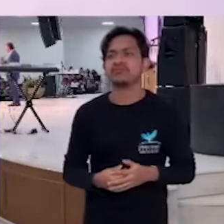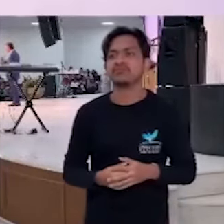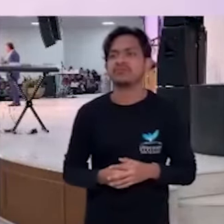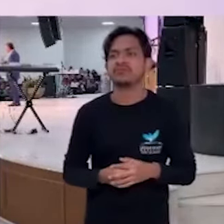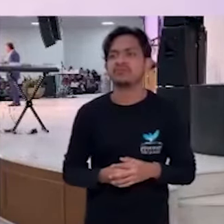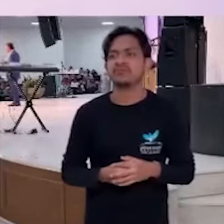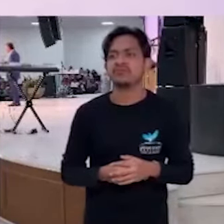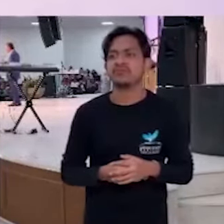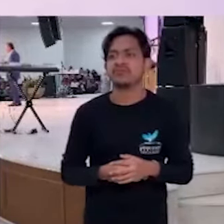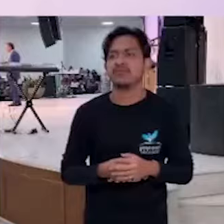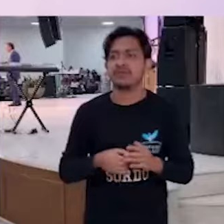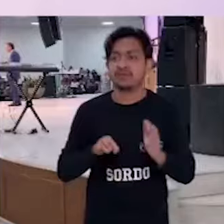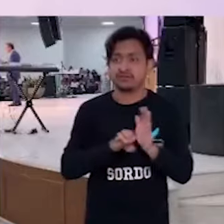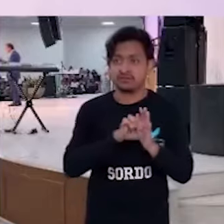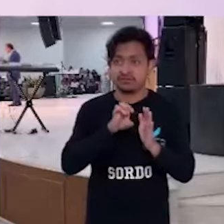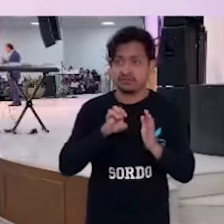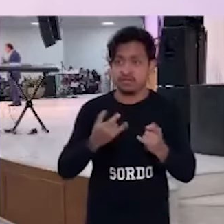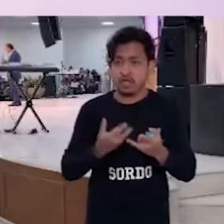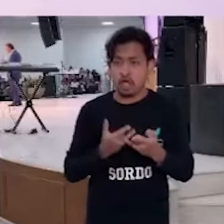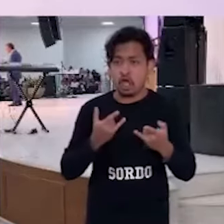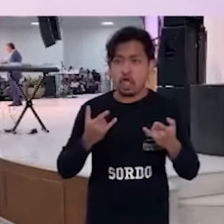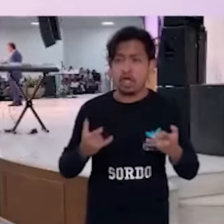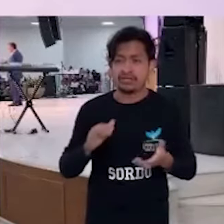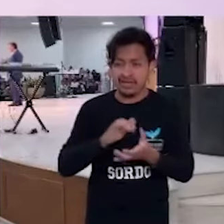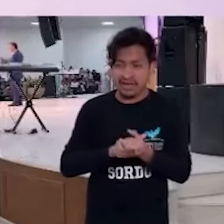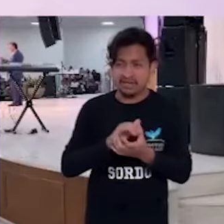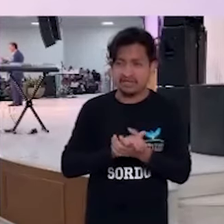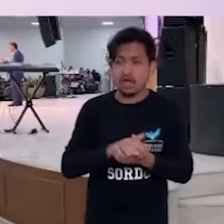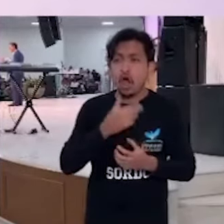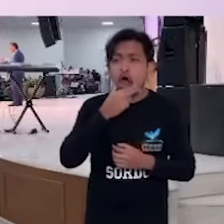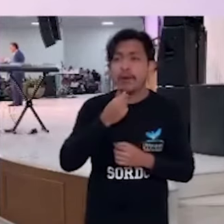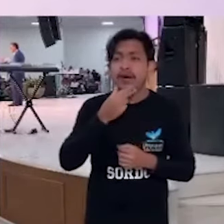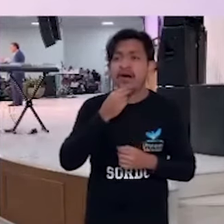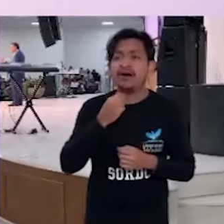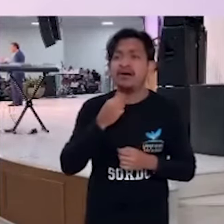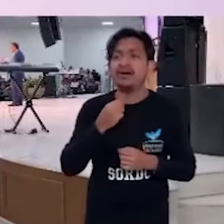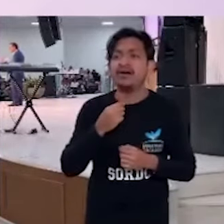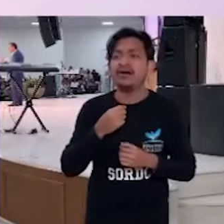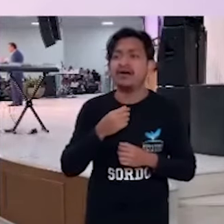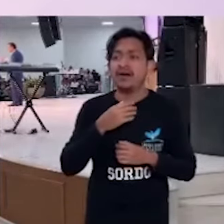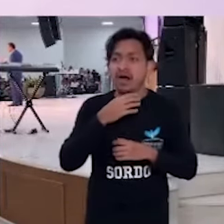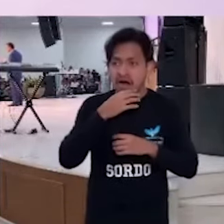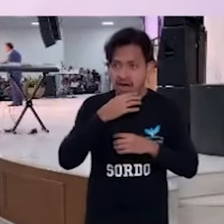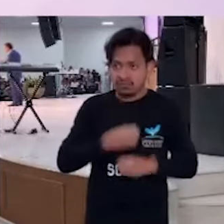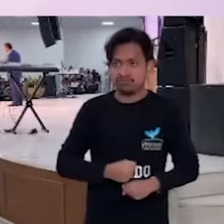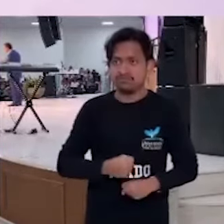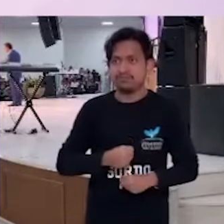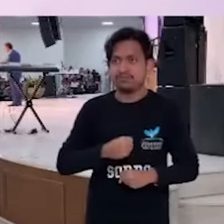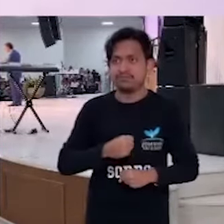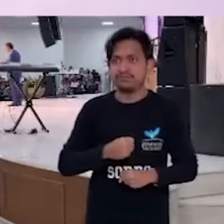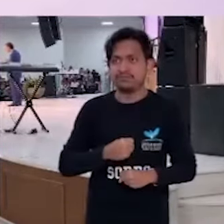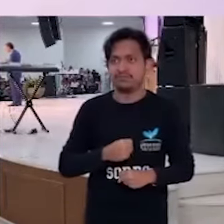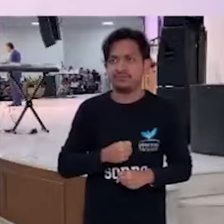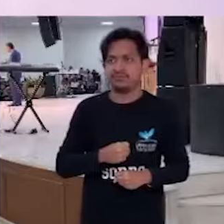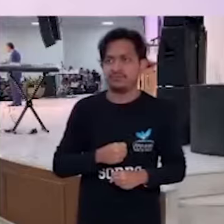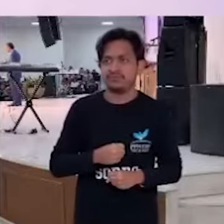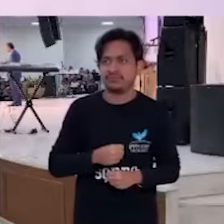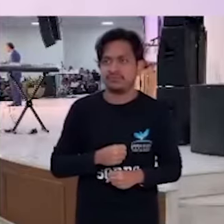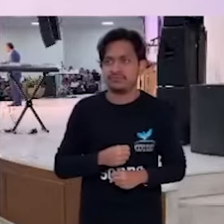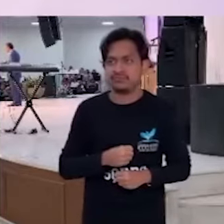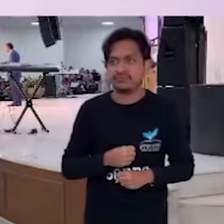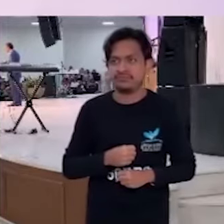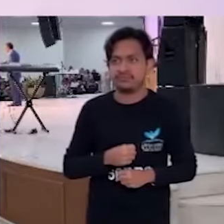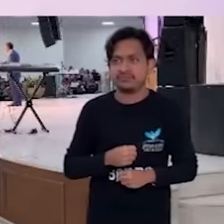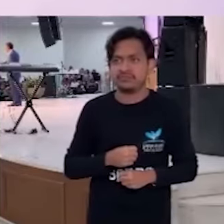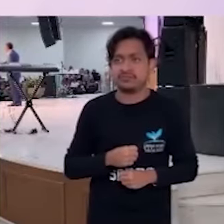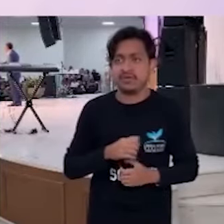algo muy importante. Abraham no fue completamente transparente con Sara cuando le pidió que mintiera diciendo que era su